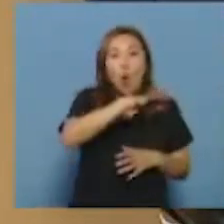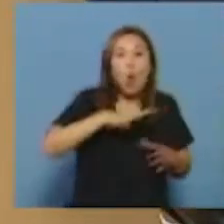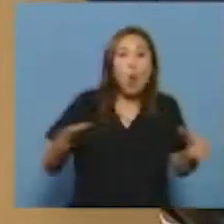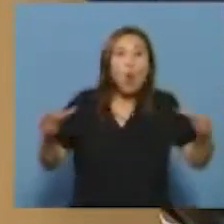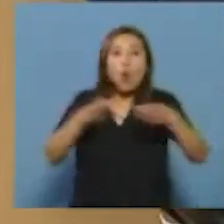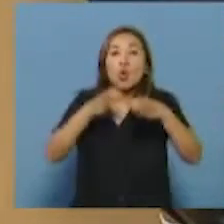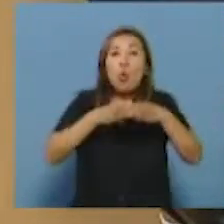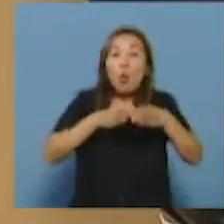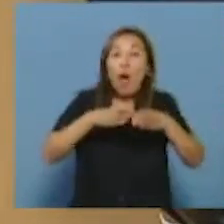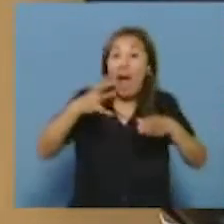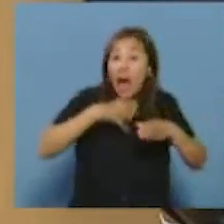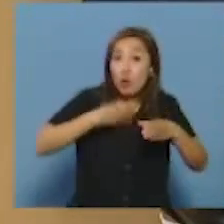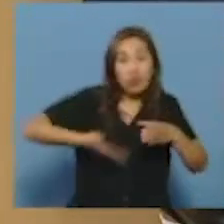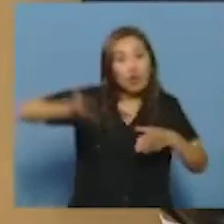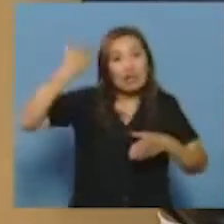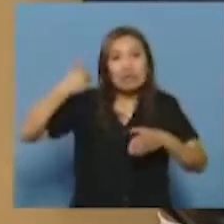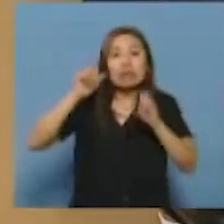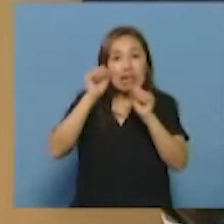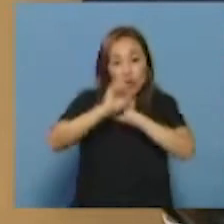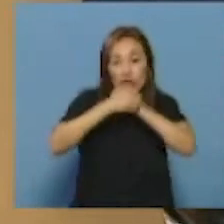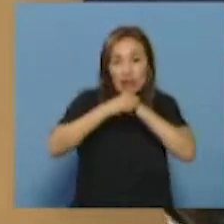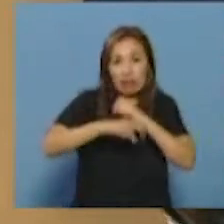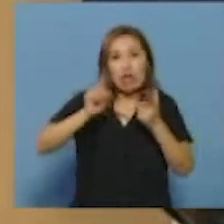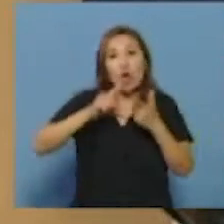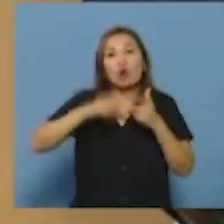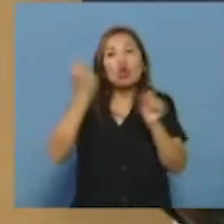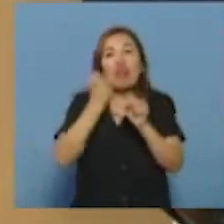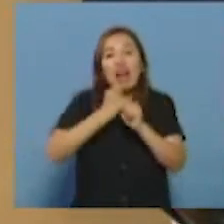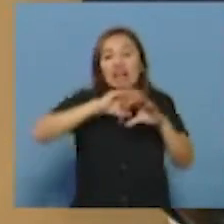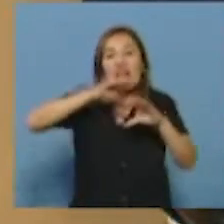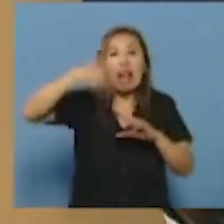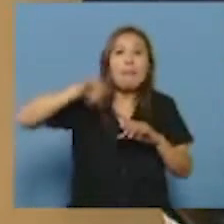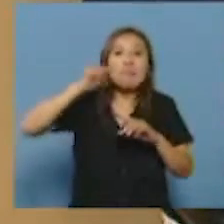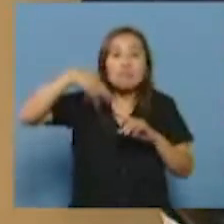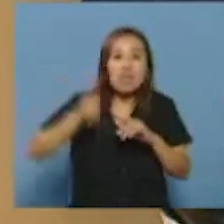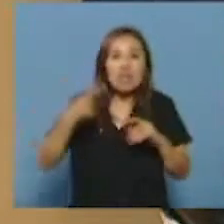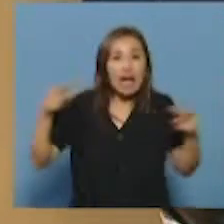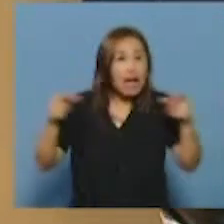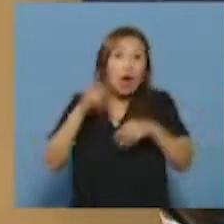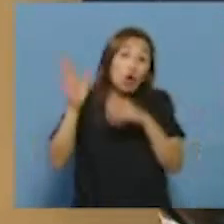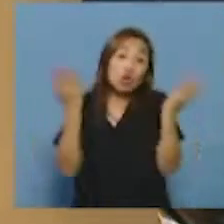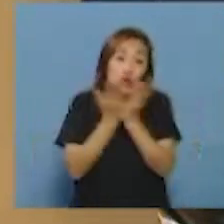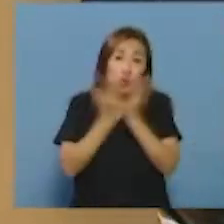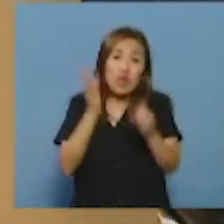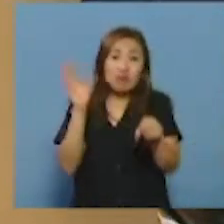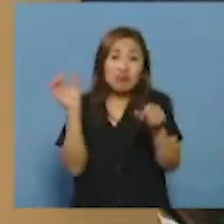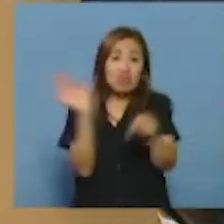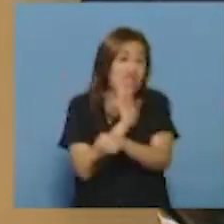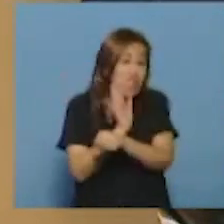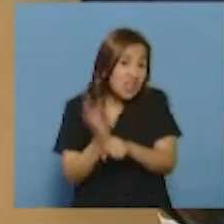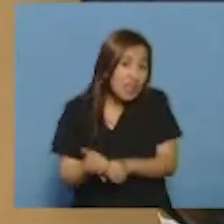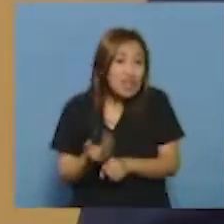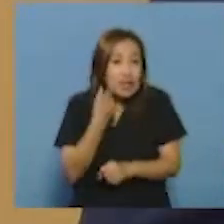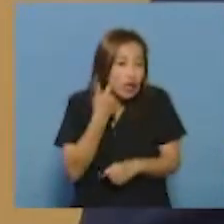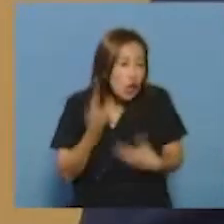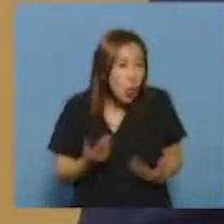alumnos, tenemos alumnos ya egresados que están ingenieros químicos, otros mineros, otro que al hacer este audiovisual estudiaron cine. Cine, o sea, se dieron